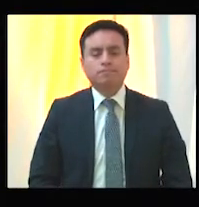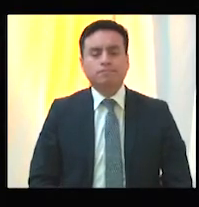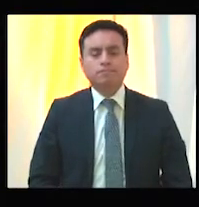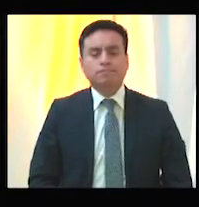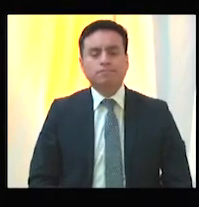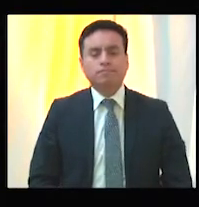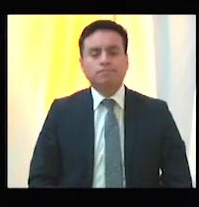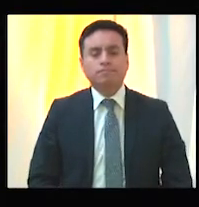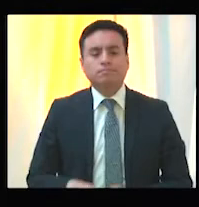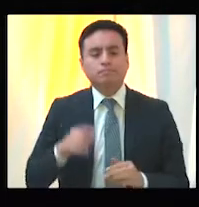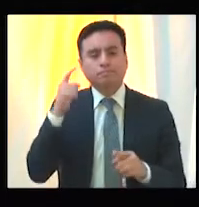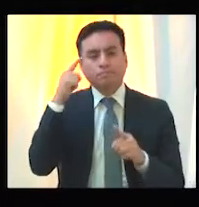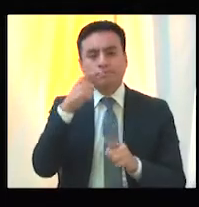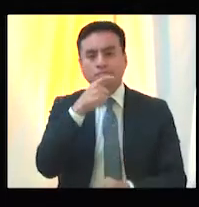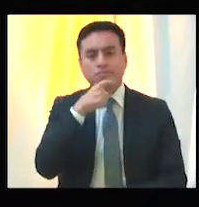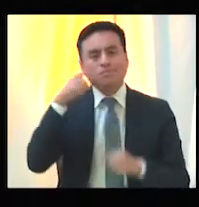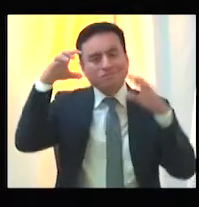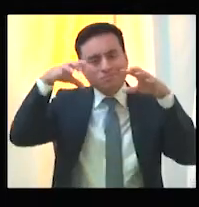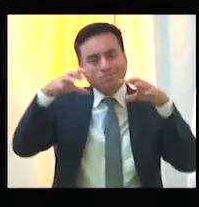A propósito de sequía.